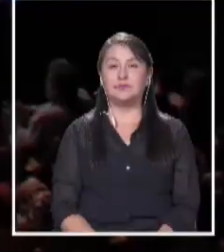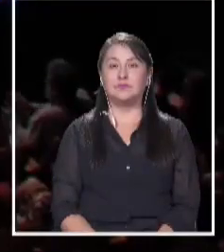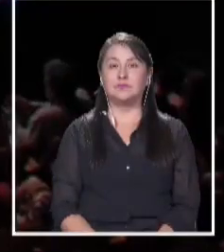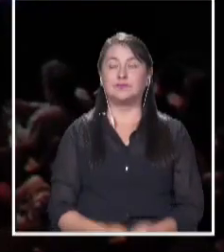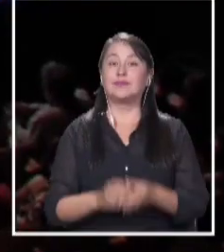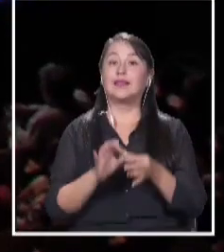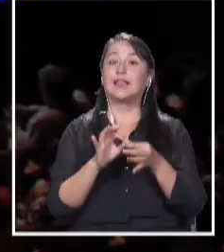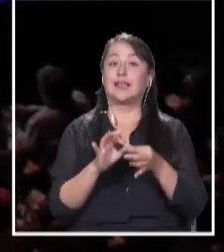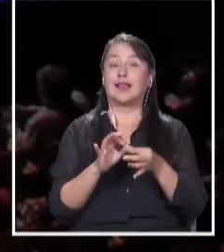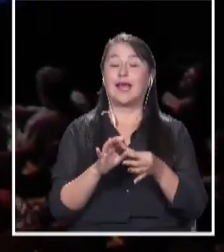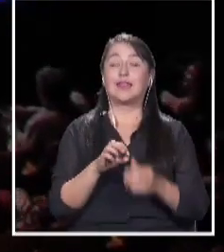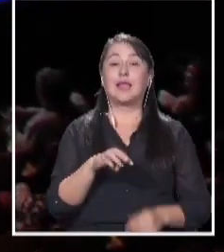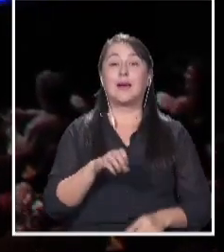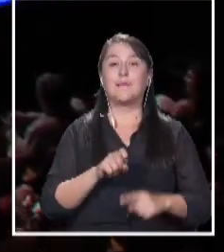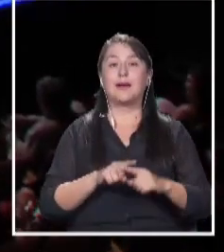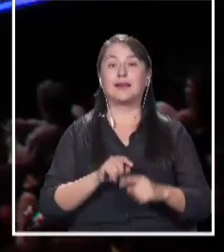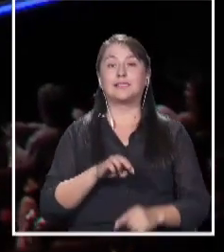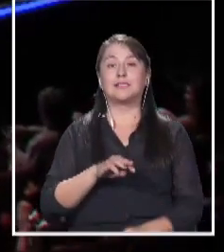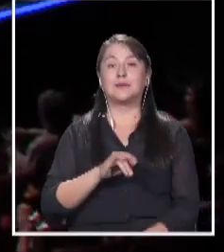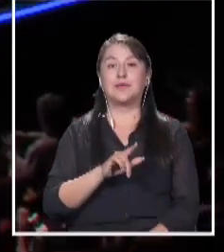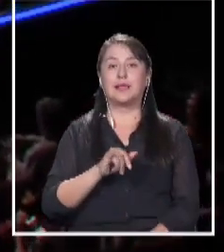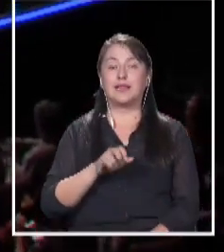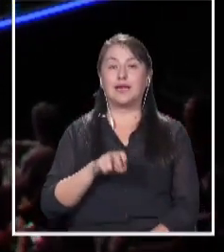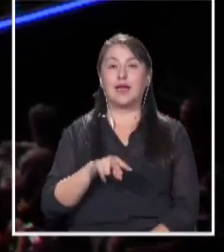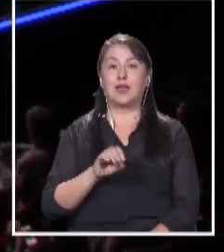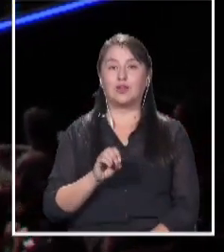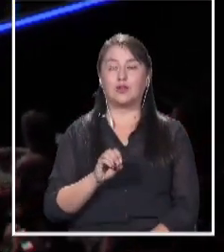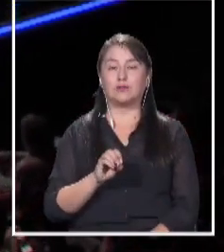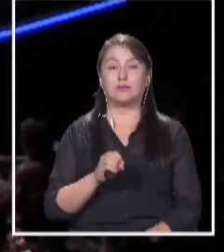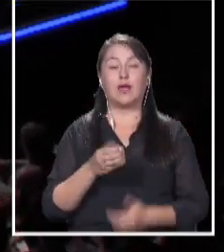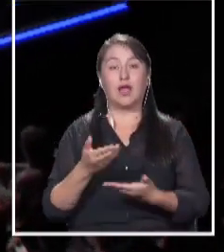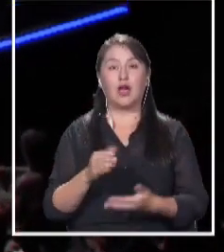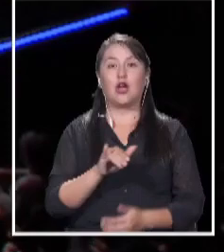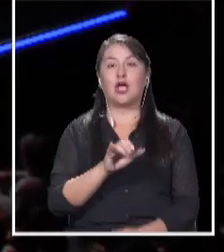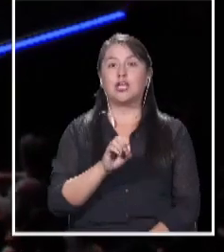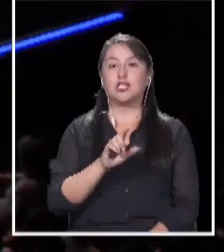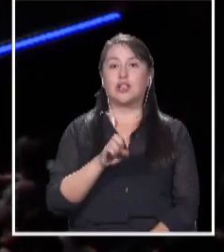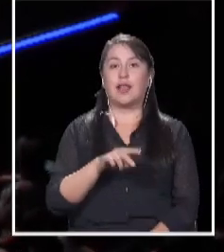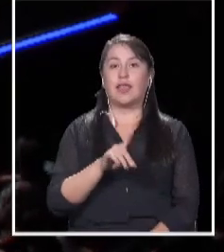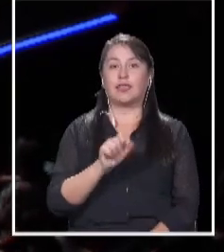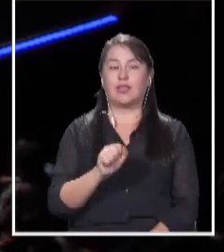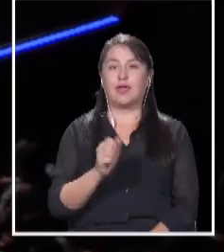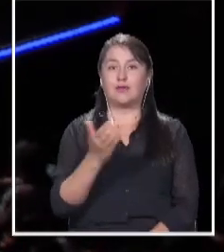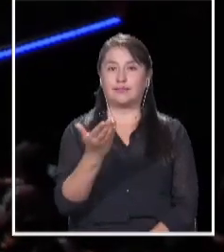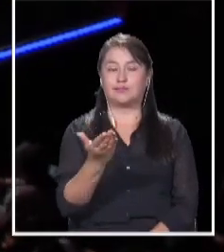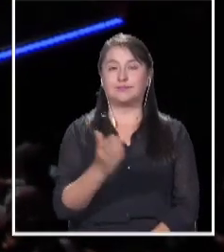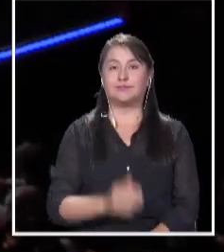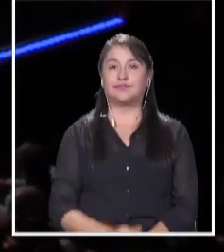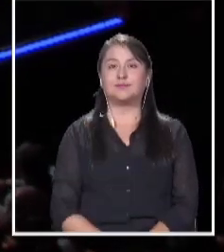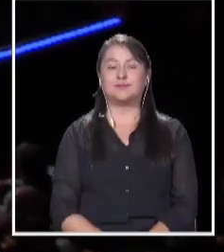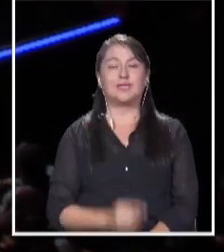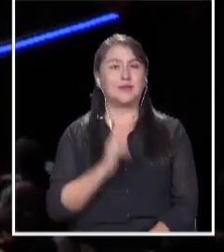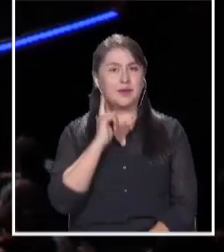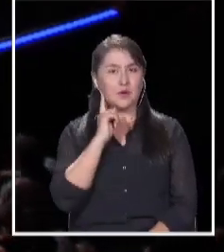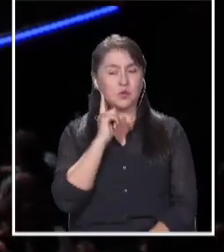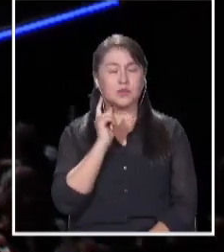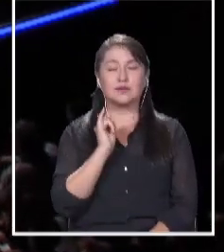Muchas gracias, Maximiliano, por esa introducción. Yolanda, por favor. Vale. ¿Se me escucha?